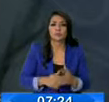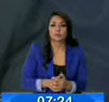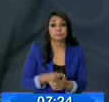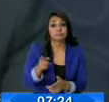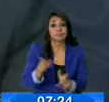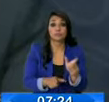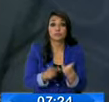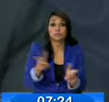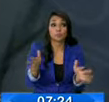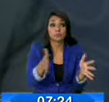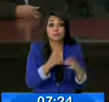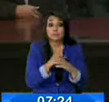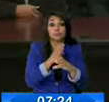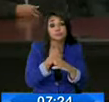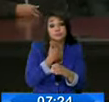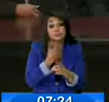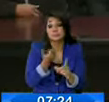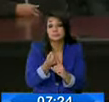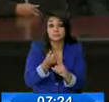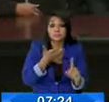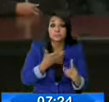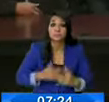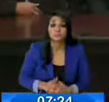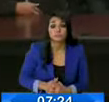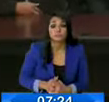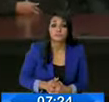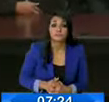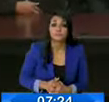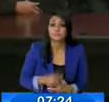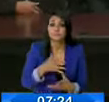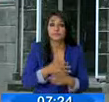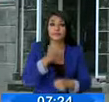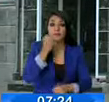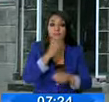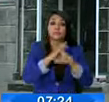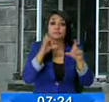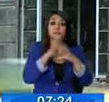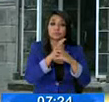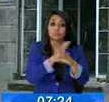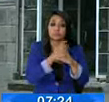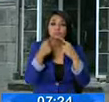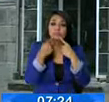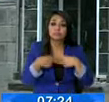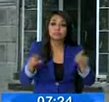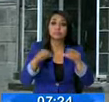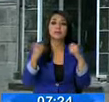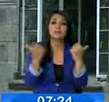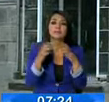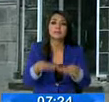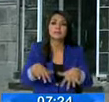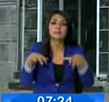afectación a la ciudadanía. La FENACOTIP anunciará en los próximos días una asamblea nacional en la que evaluarán los